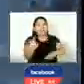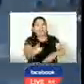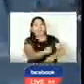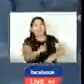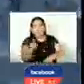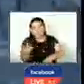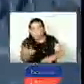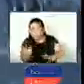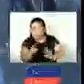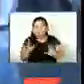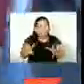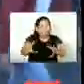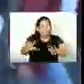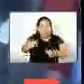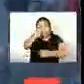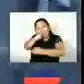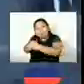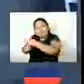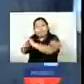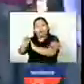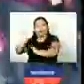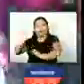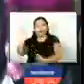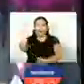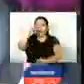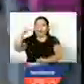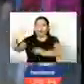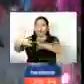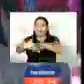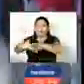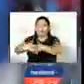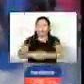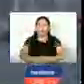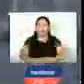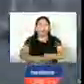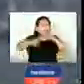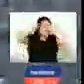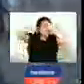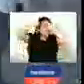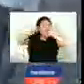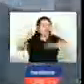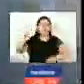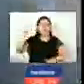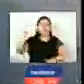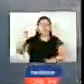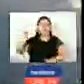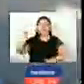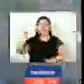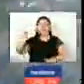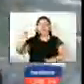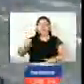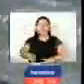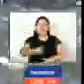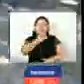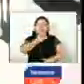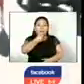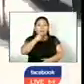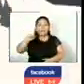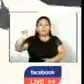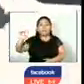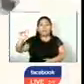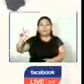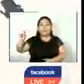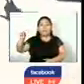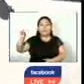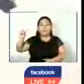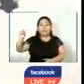hagan el viaje de manera irregular al país norteamericano. Con imágenes de Roberto Martínez, este es un informe para Noticiero